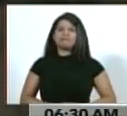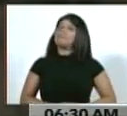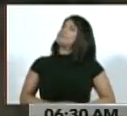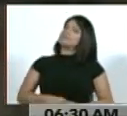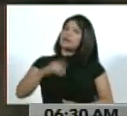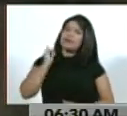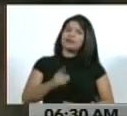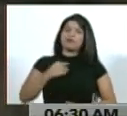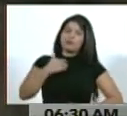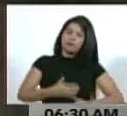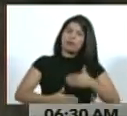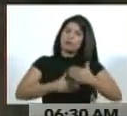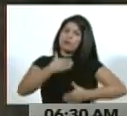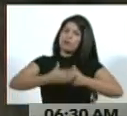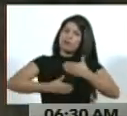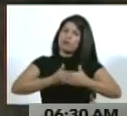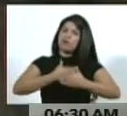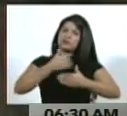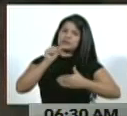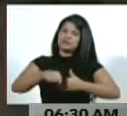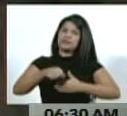Tenemos que irla logrando paso a paso.